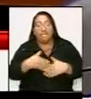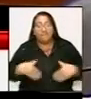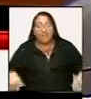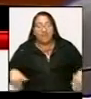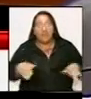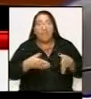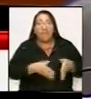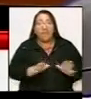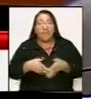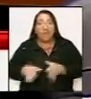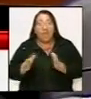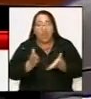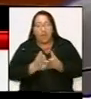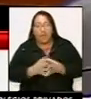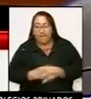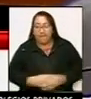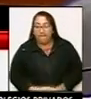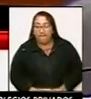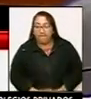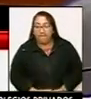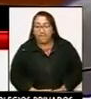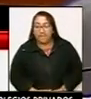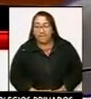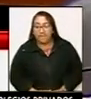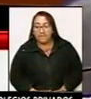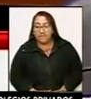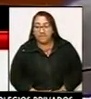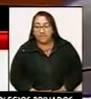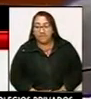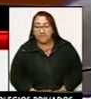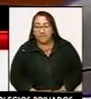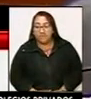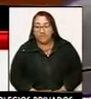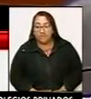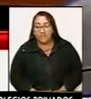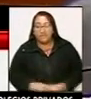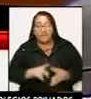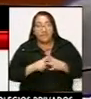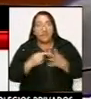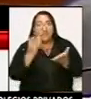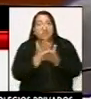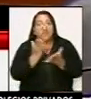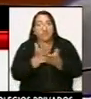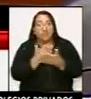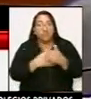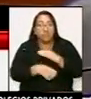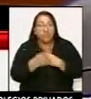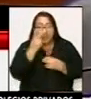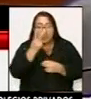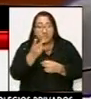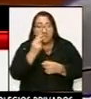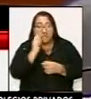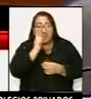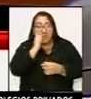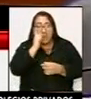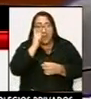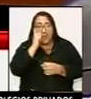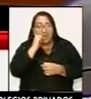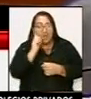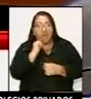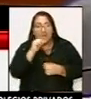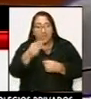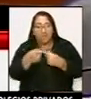con pantalón a los colegios, debe preocuparse por el inicio de las labores escolares, que estamos a escasos